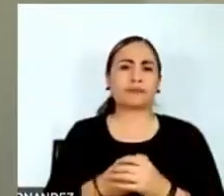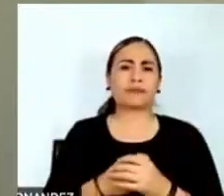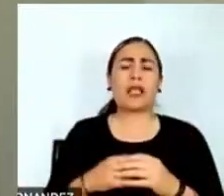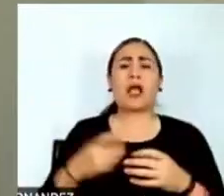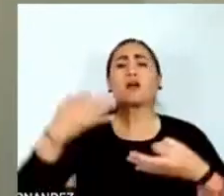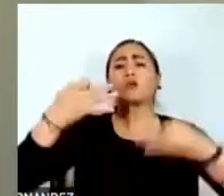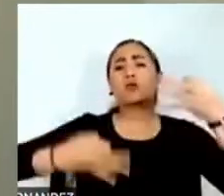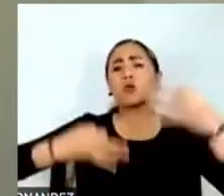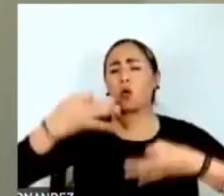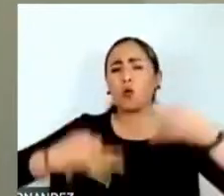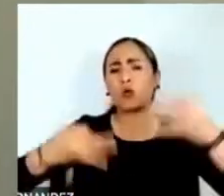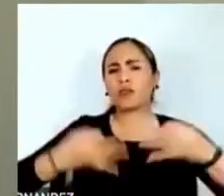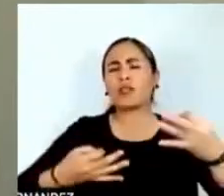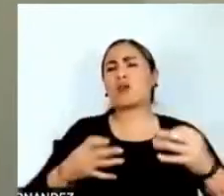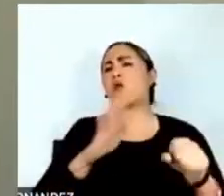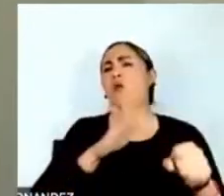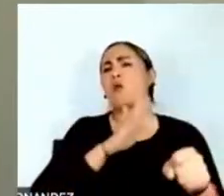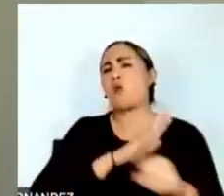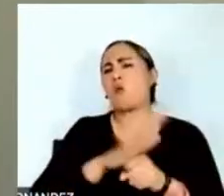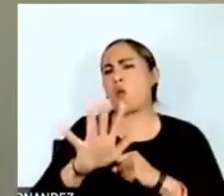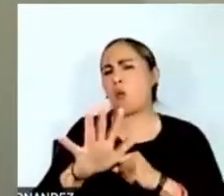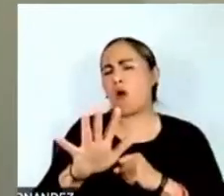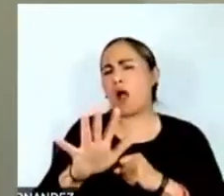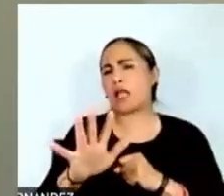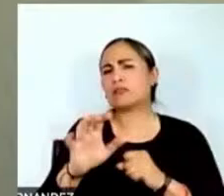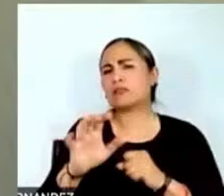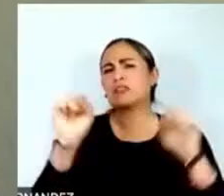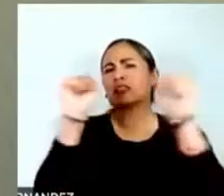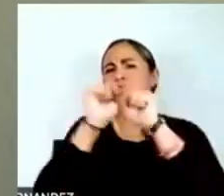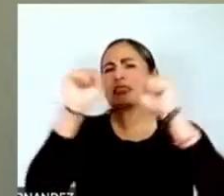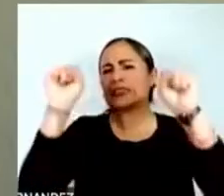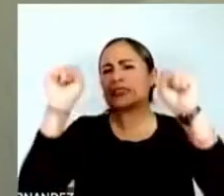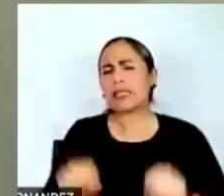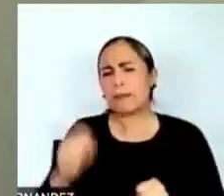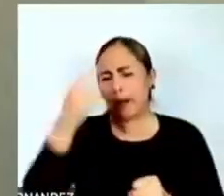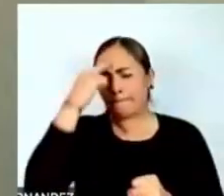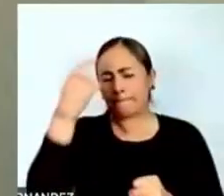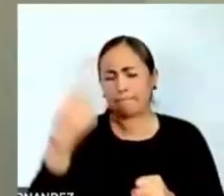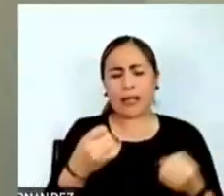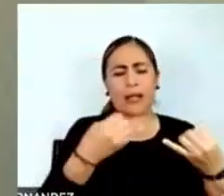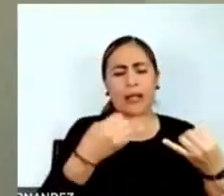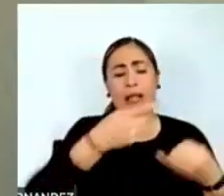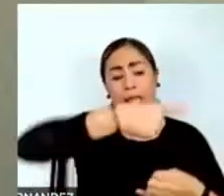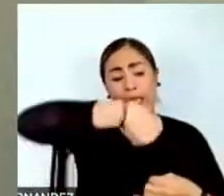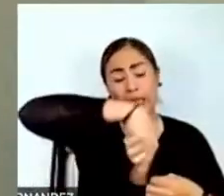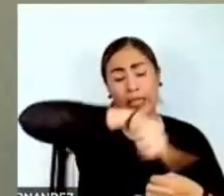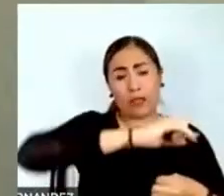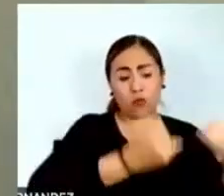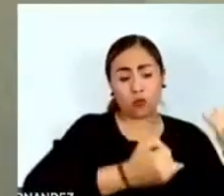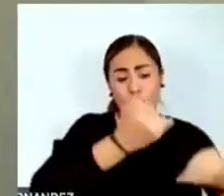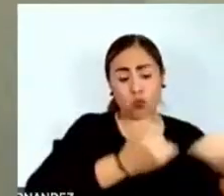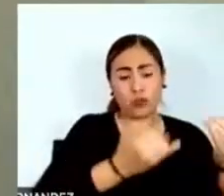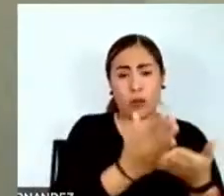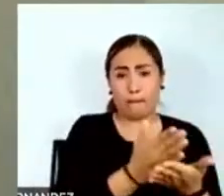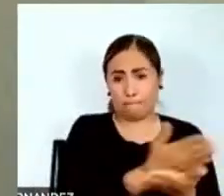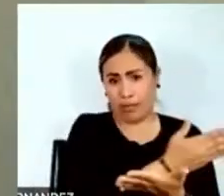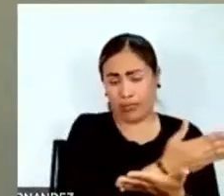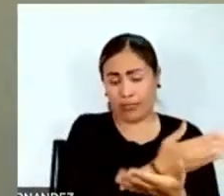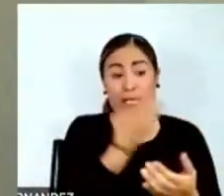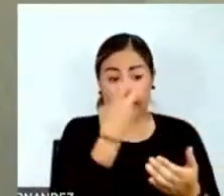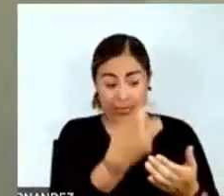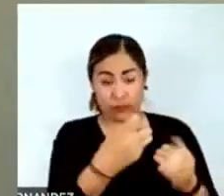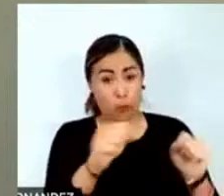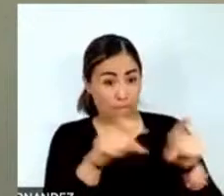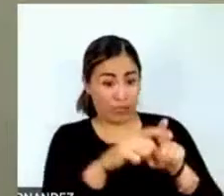perfecto de proceso de separación de los jueces que tenga que ser seguido por toda la región, o pues en virtud del